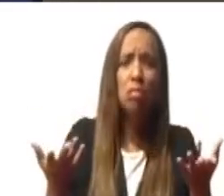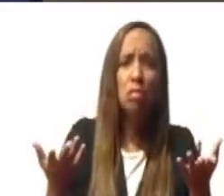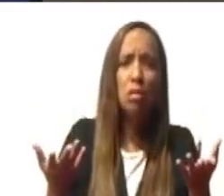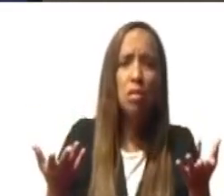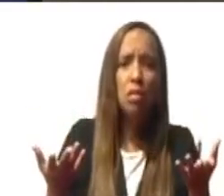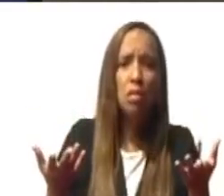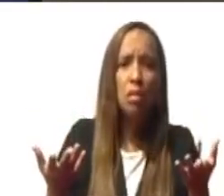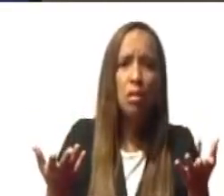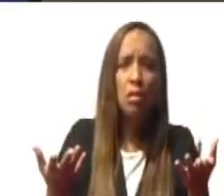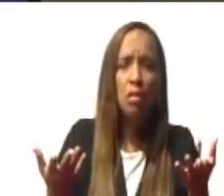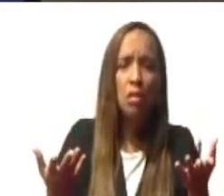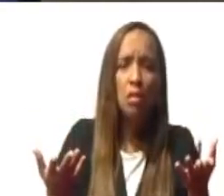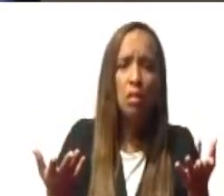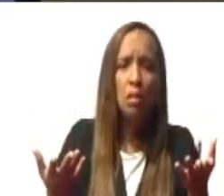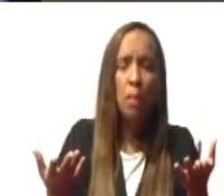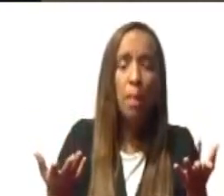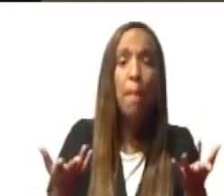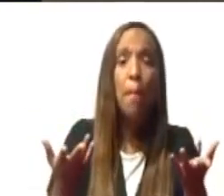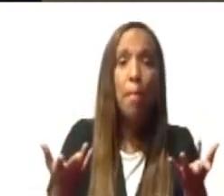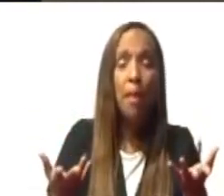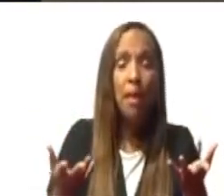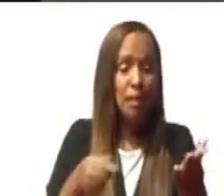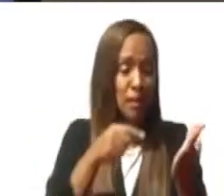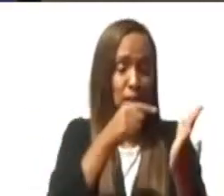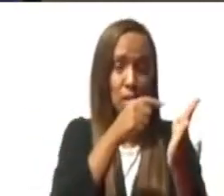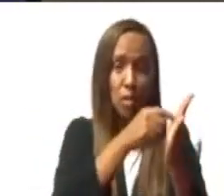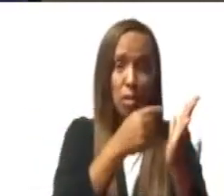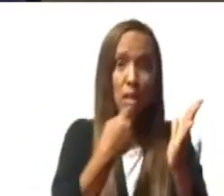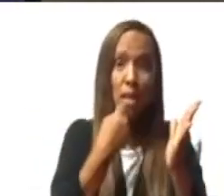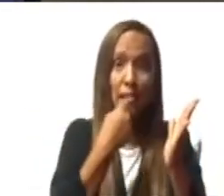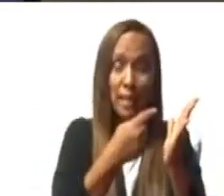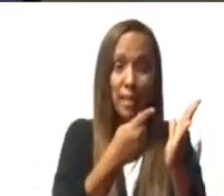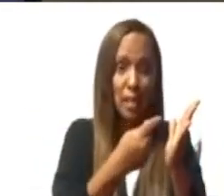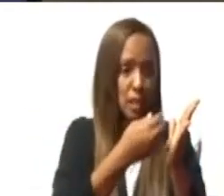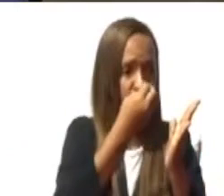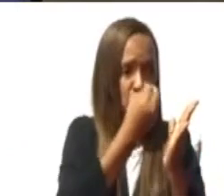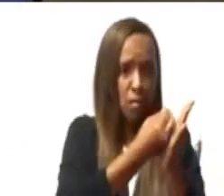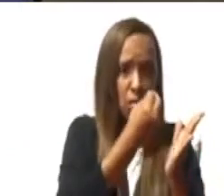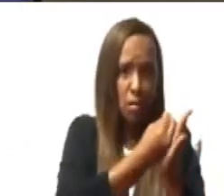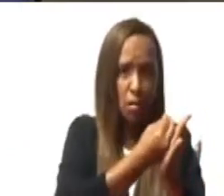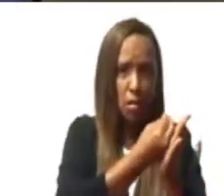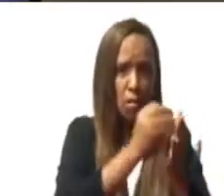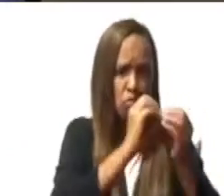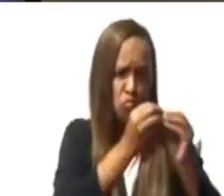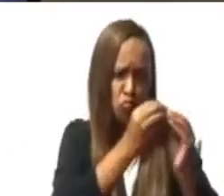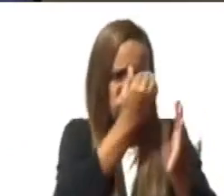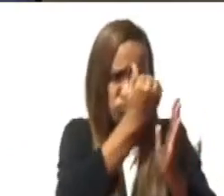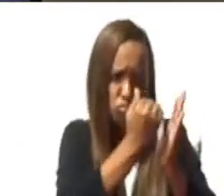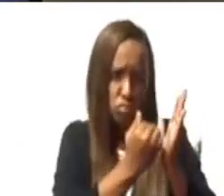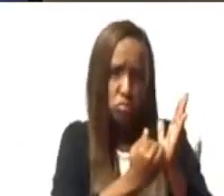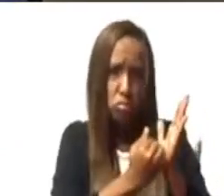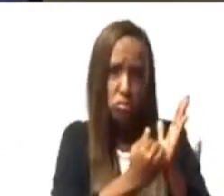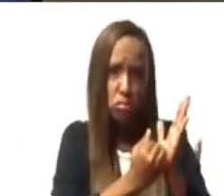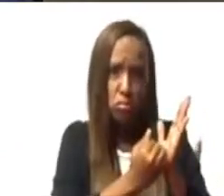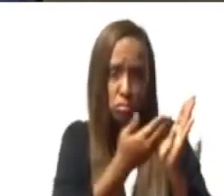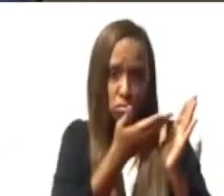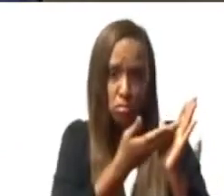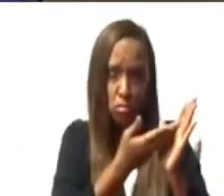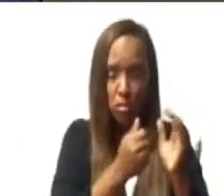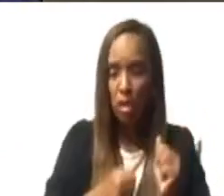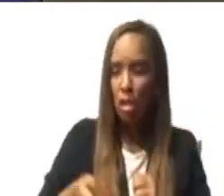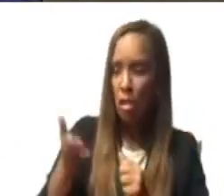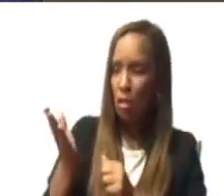de fondo entre los números de las estimaciones de las recaudaciones